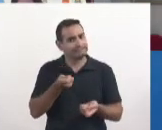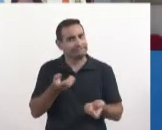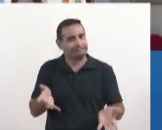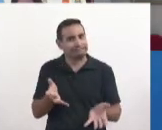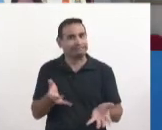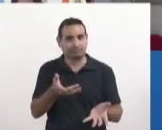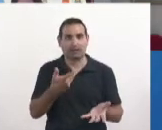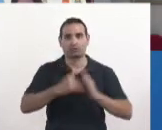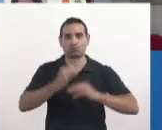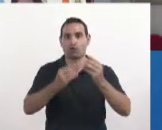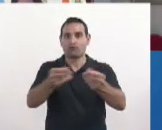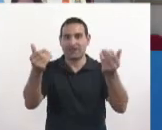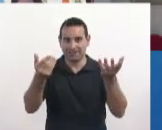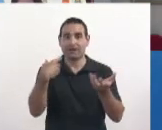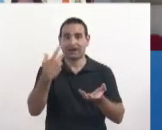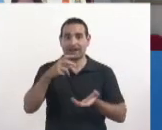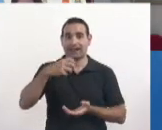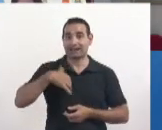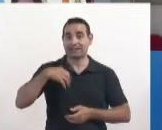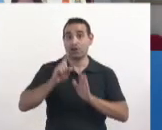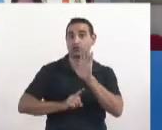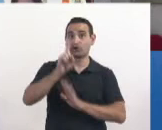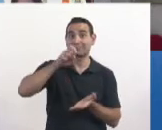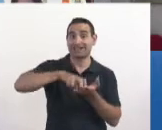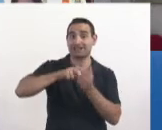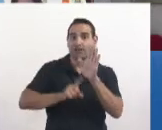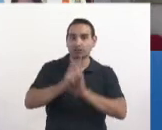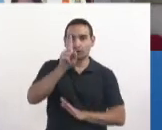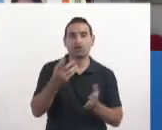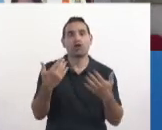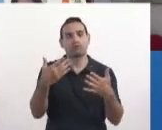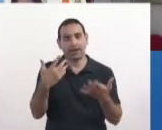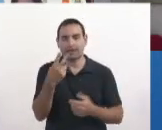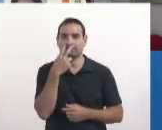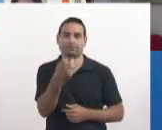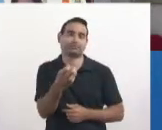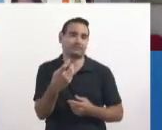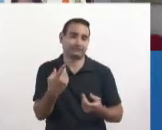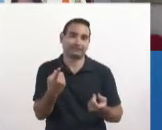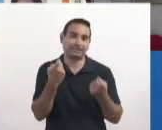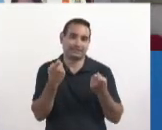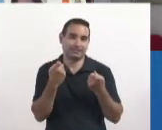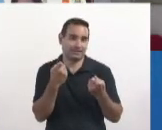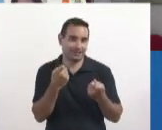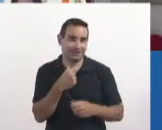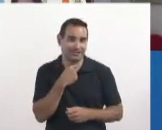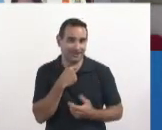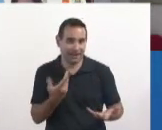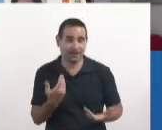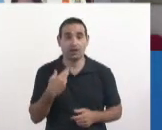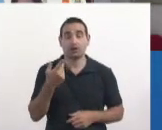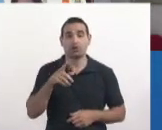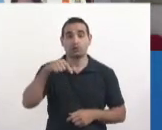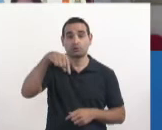se termine y el norte argentino, el norte salteño, pueda tener el anillo energético que tanto deseamos. Ingresa desde el